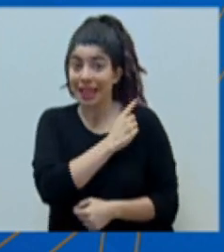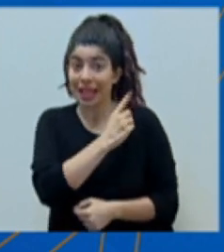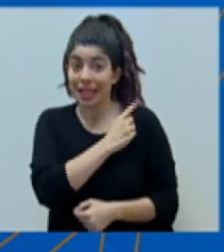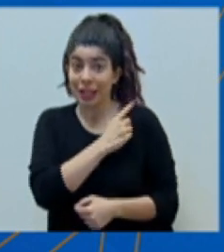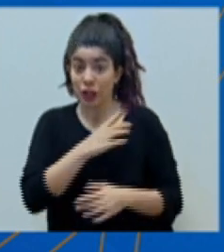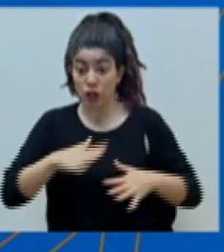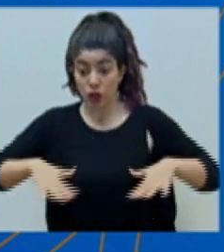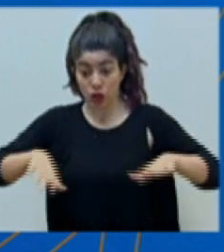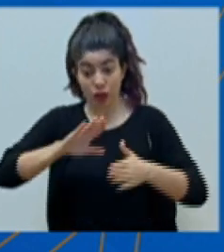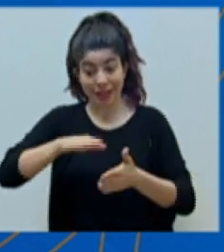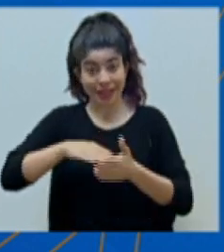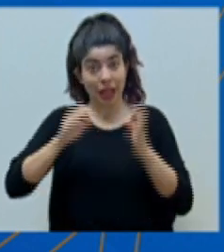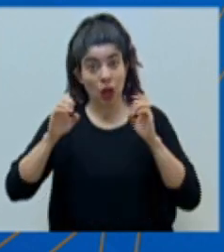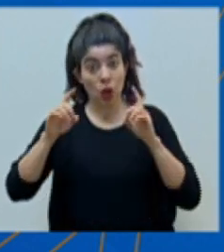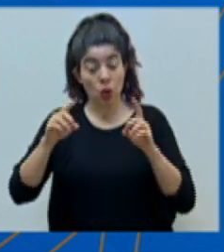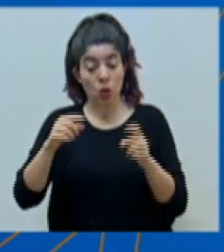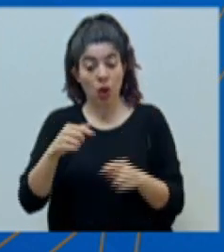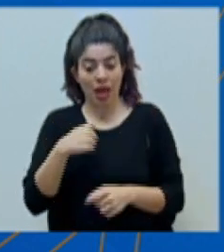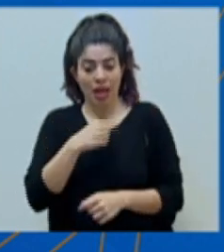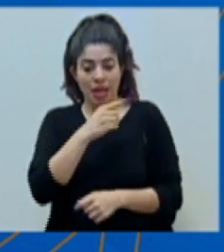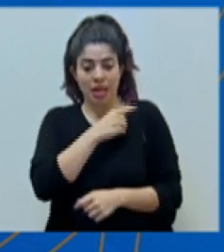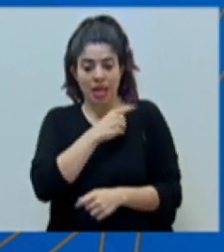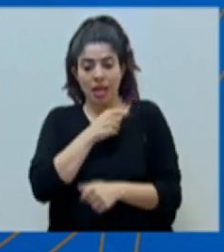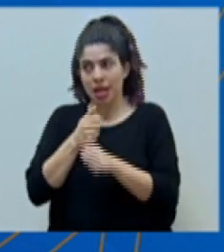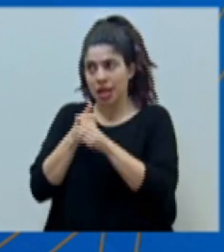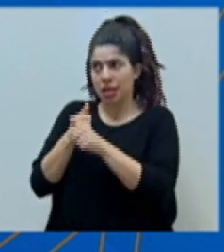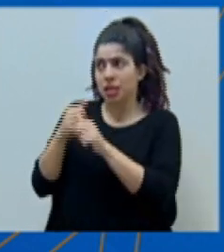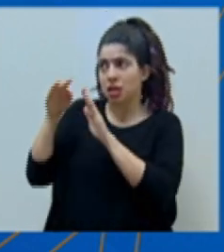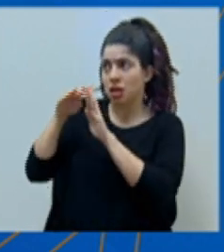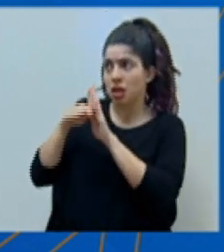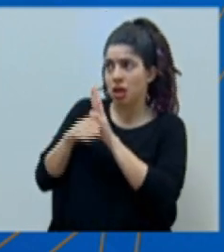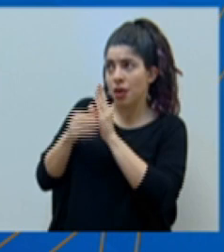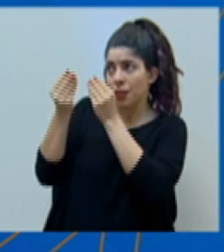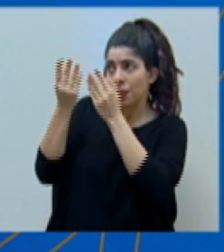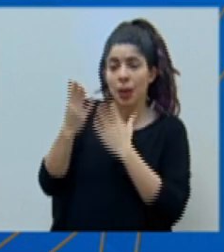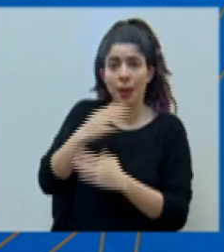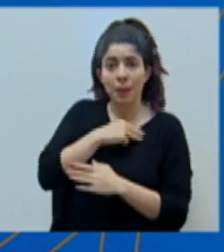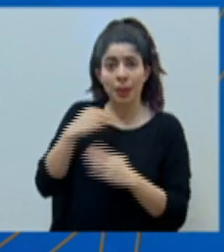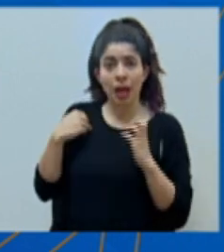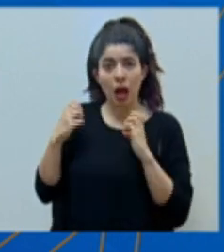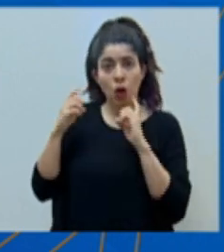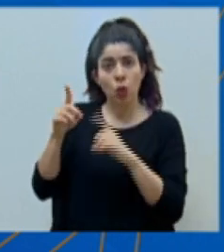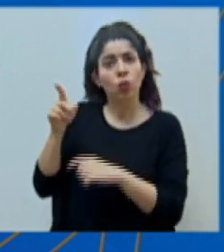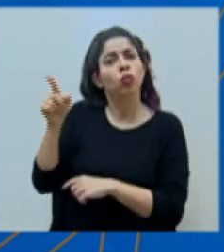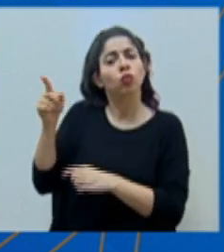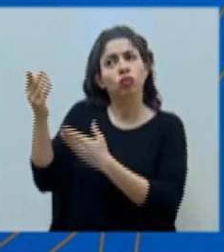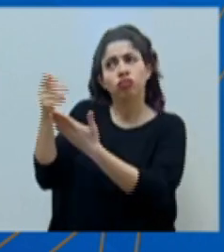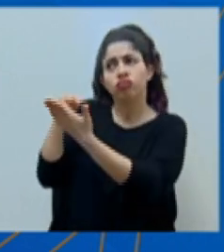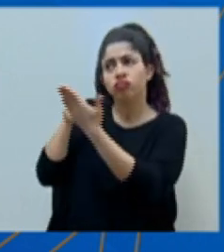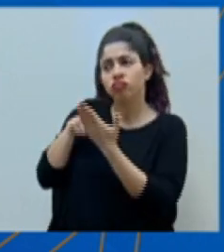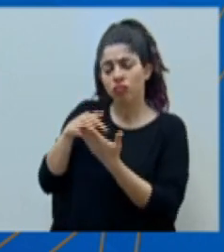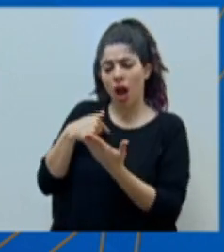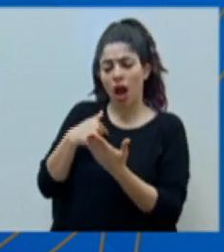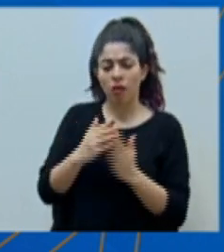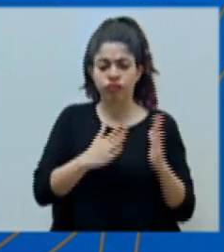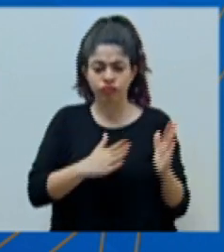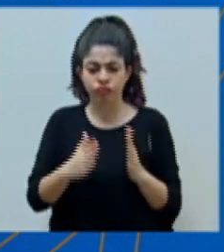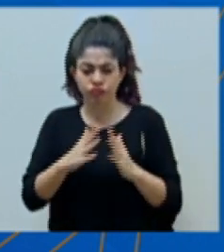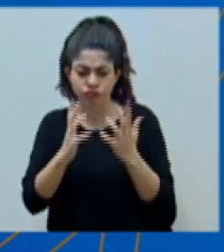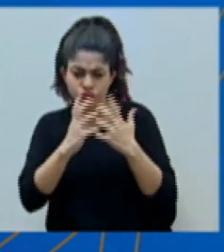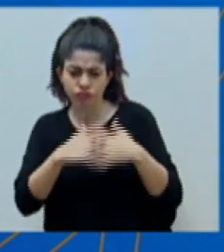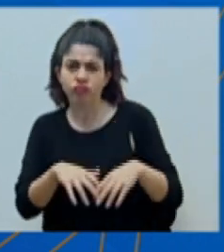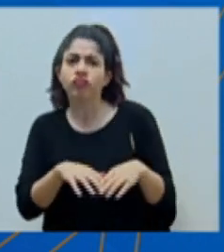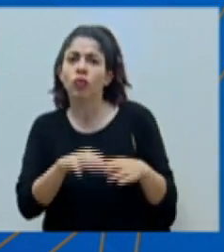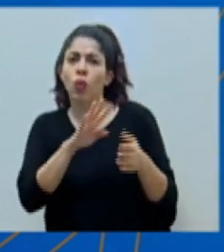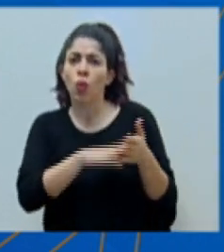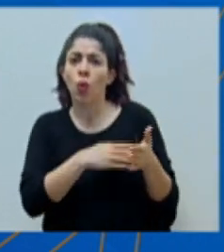centros educativos, con las disposiciones generales que estamos dando desde el Ministerio de Educación Pública, harán la organización de sus propios horarios,